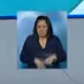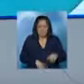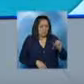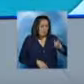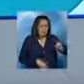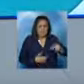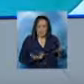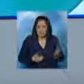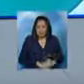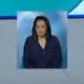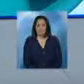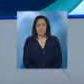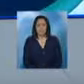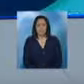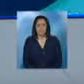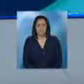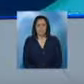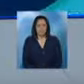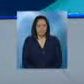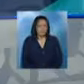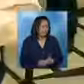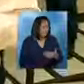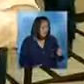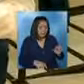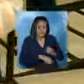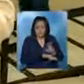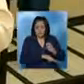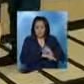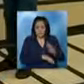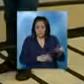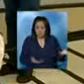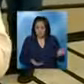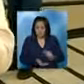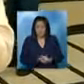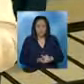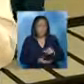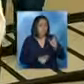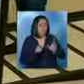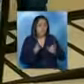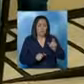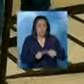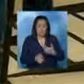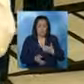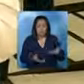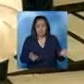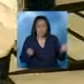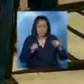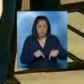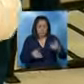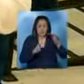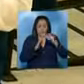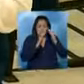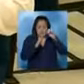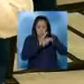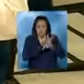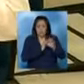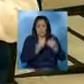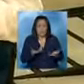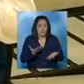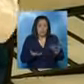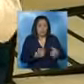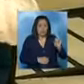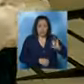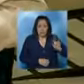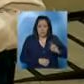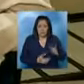emergencia. A ver, algunas recomendaciones que pueda darles al público en general en caso de venir a los cines y se produce una emergencia